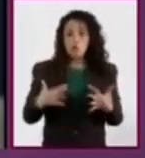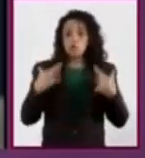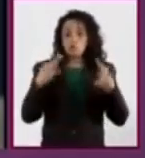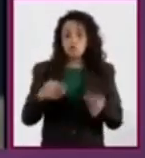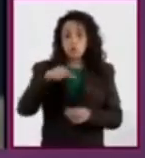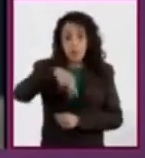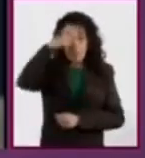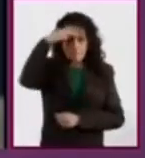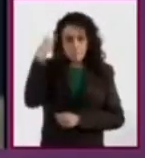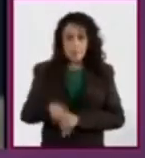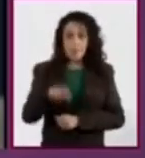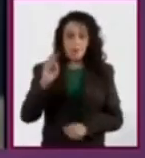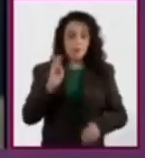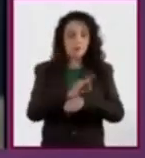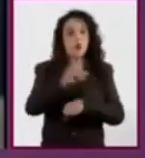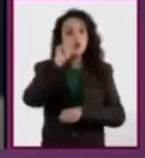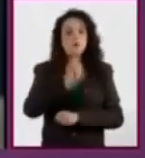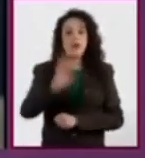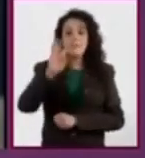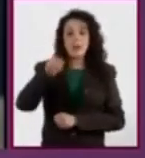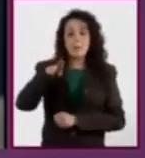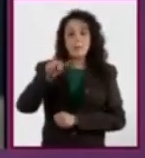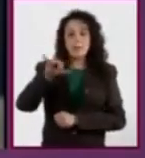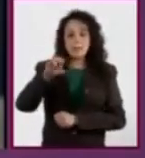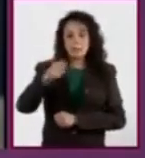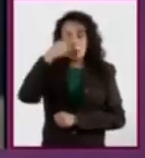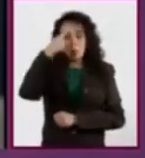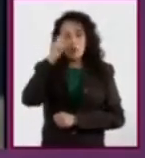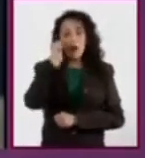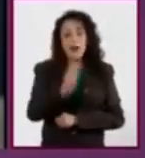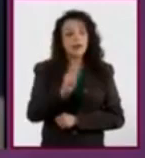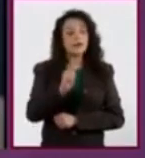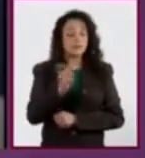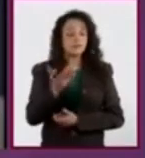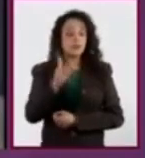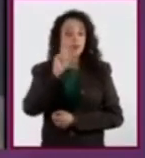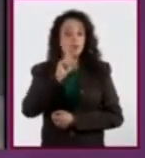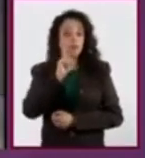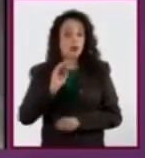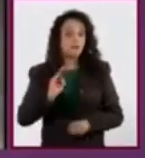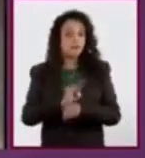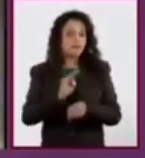mexicano, asume su compromiso por la defensa del género femenino bajo la premisa: